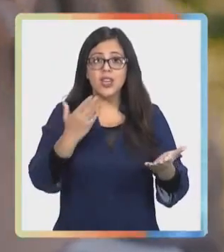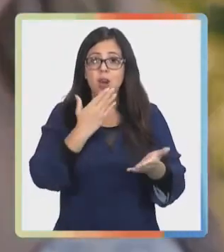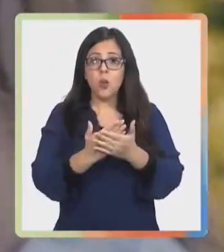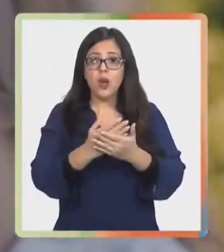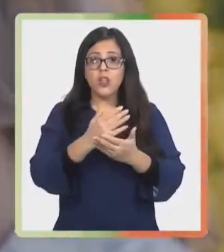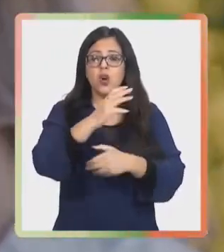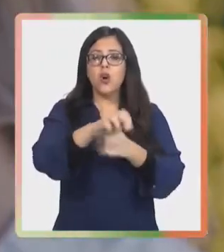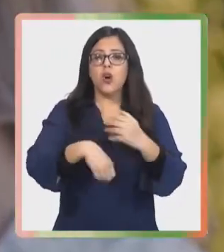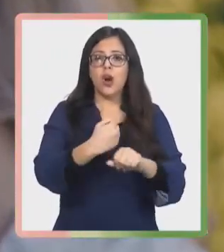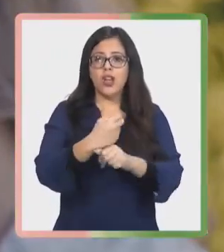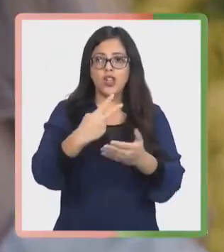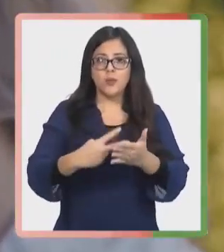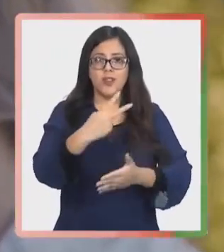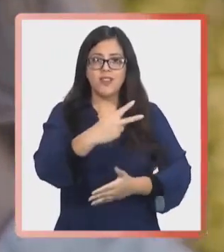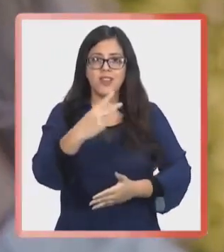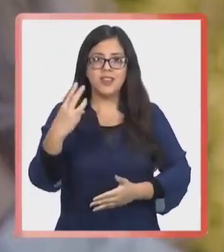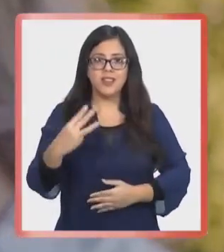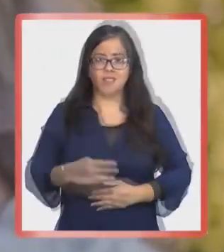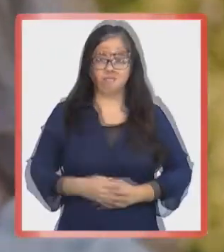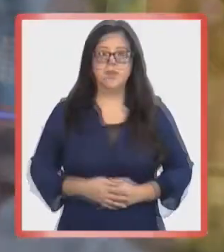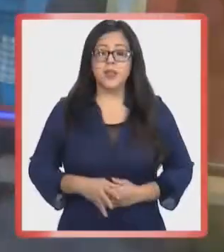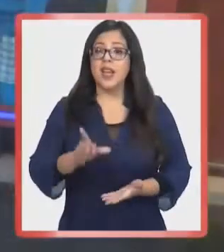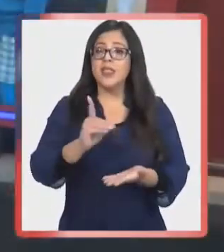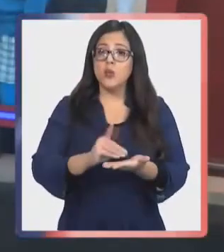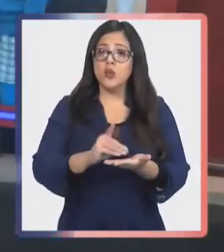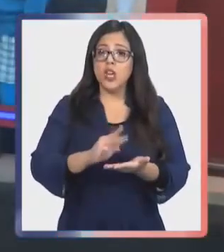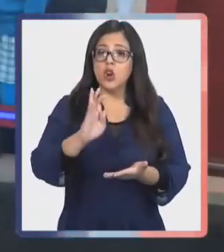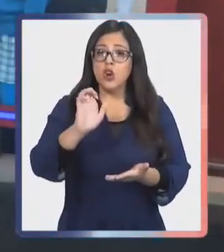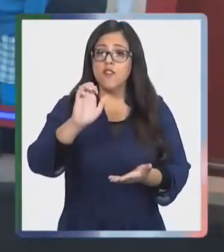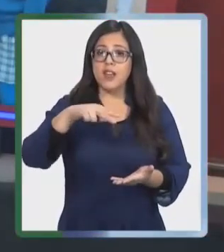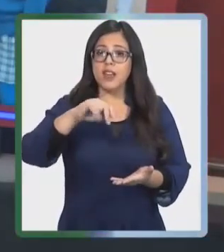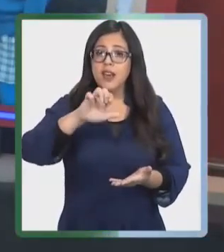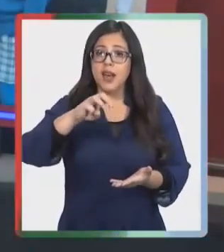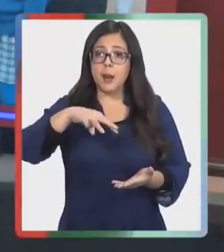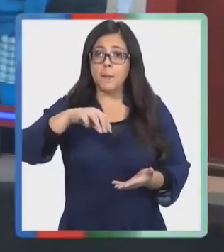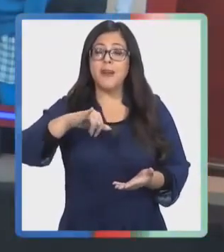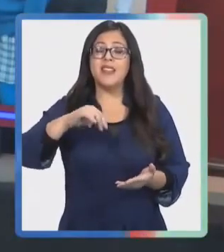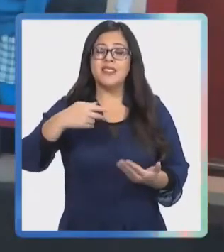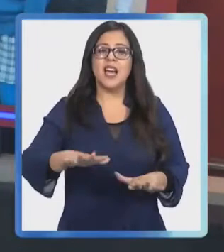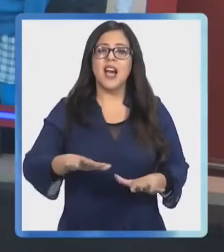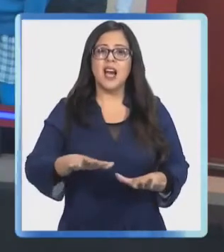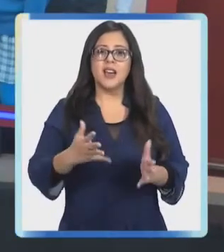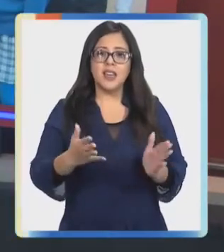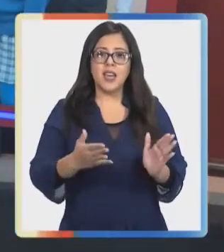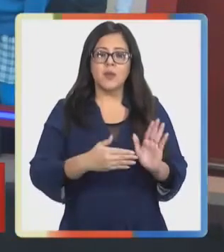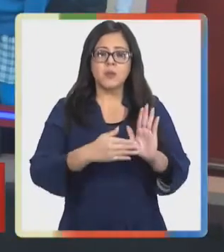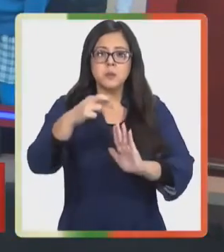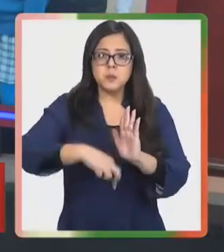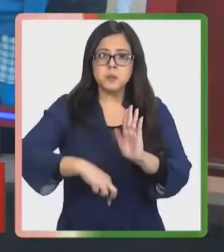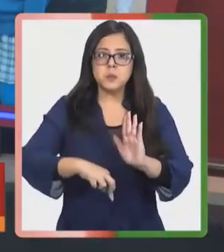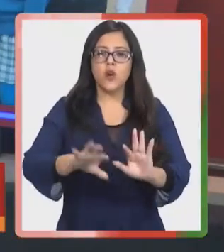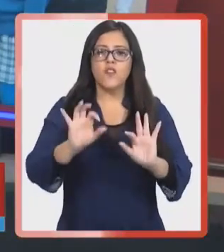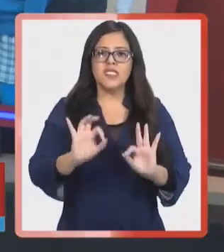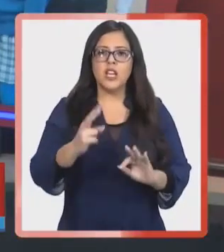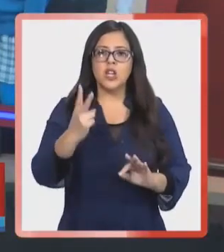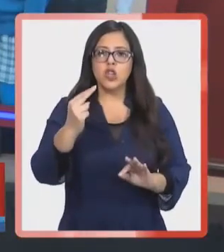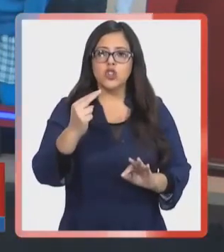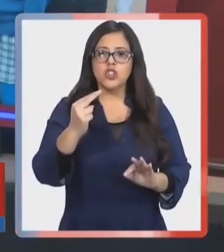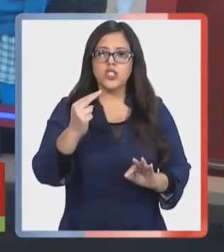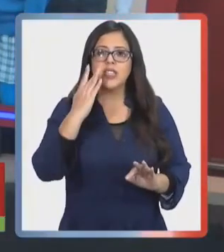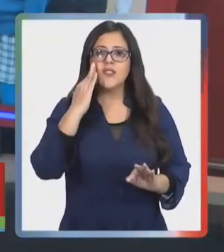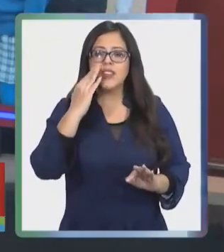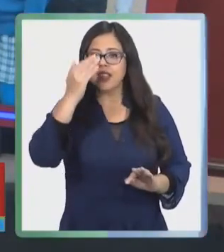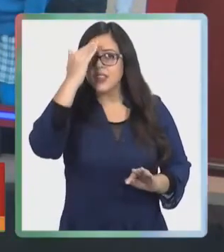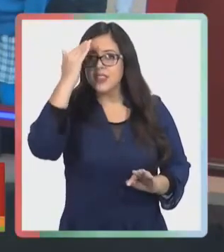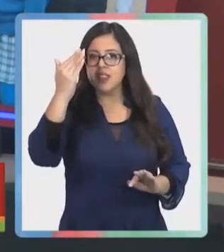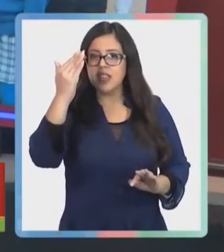de 2023. El diputado Benjamín Moreno presentó un proyecto de ley para oficializar el 12 de